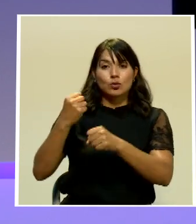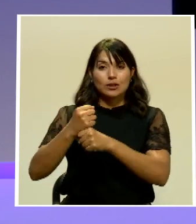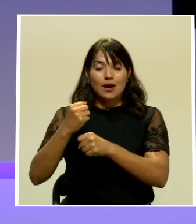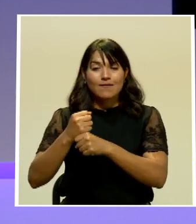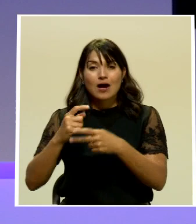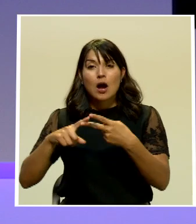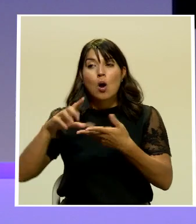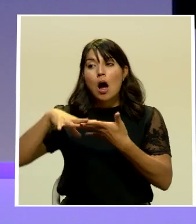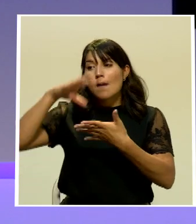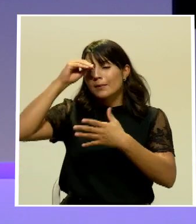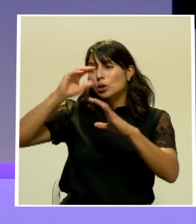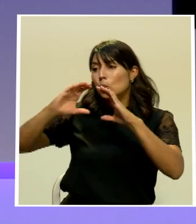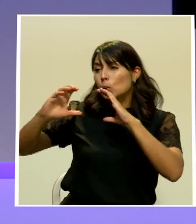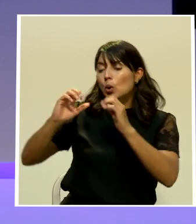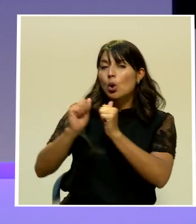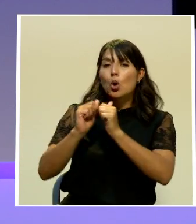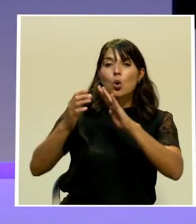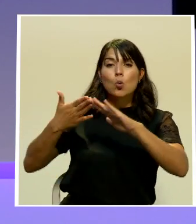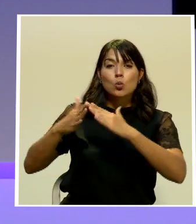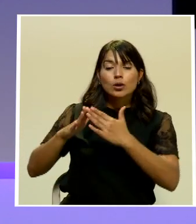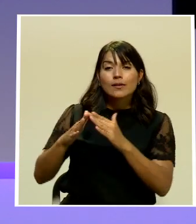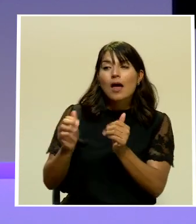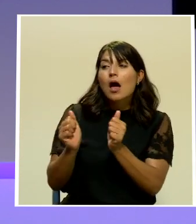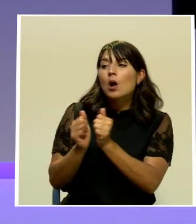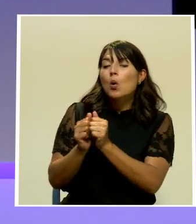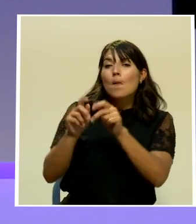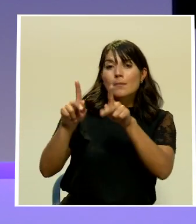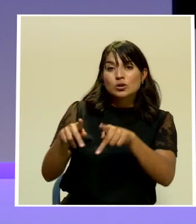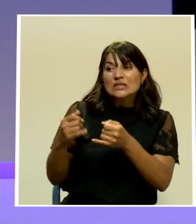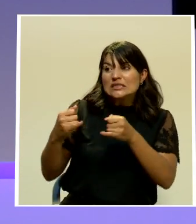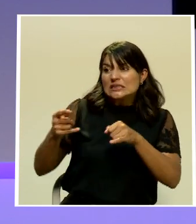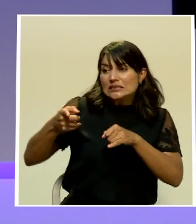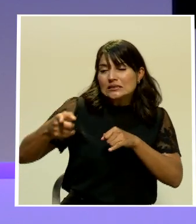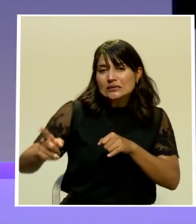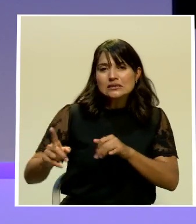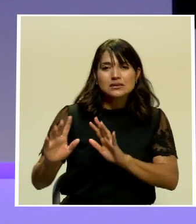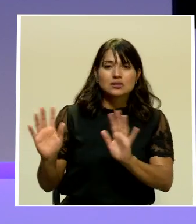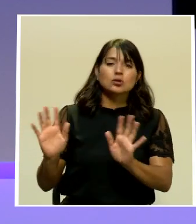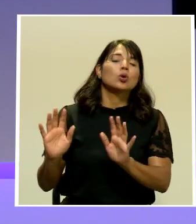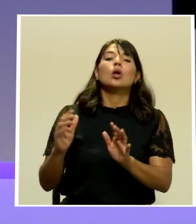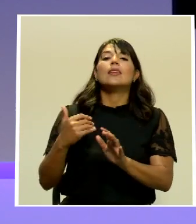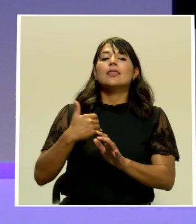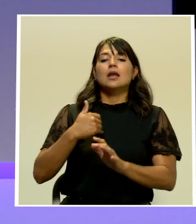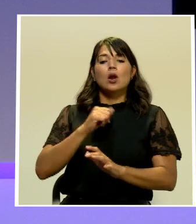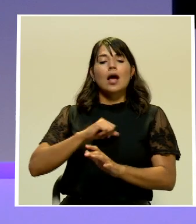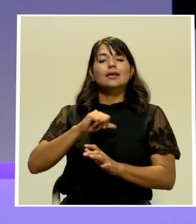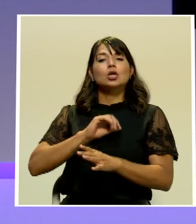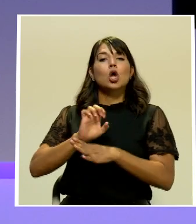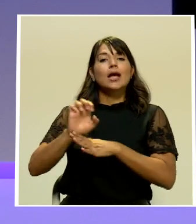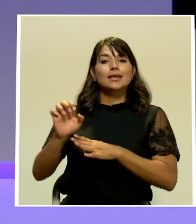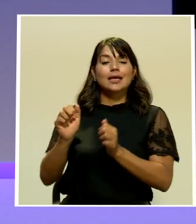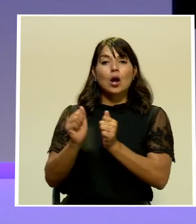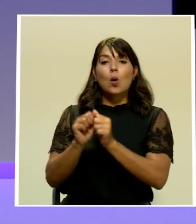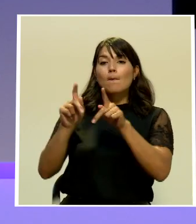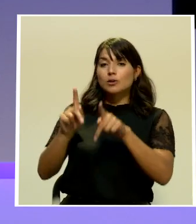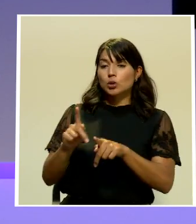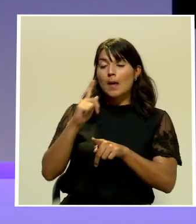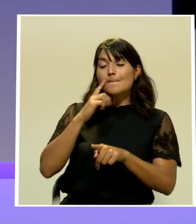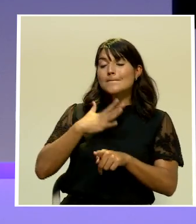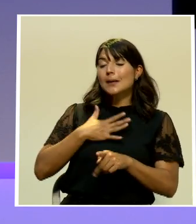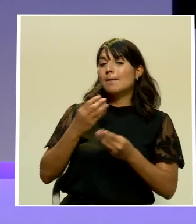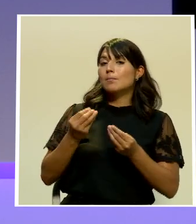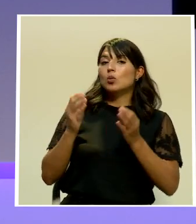comunicarse con las comunidades, con las personas, sin ser violento, tener lineamientos éticos con las personas, me parece muy